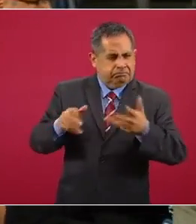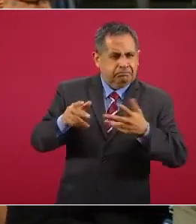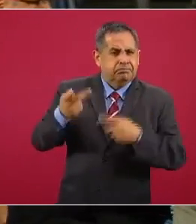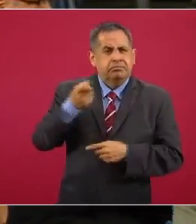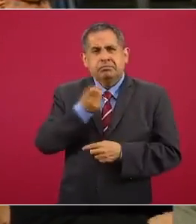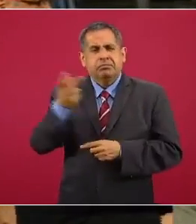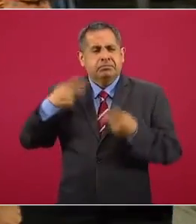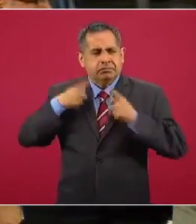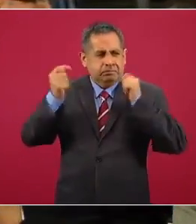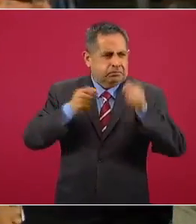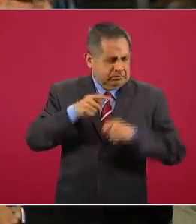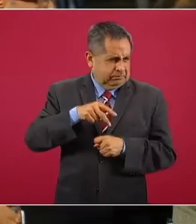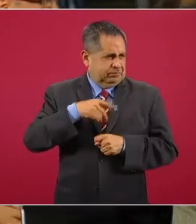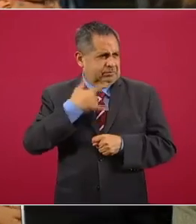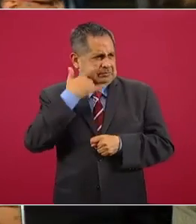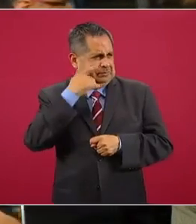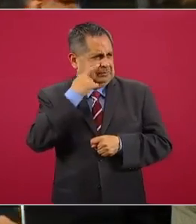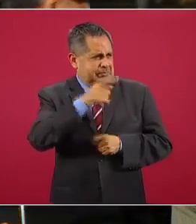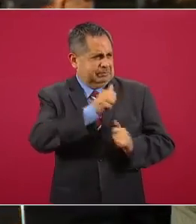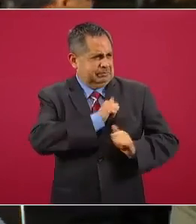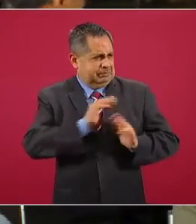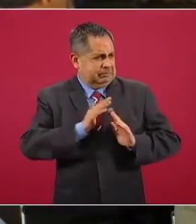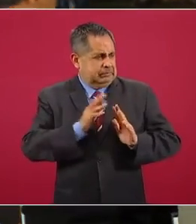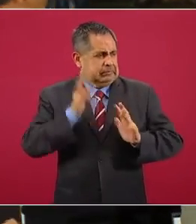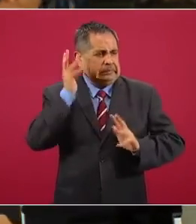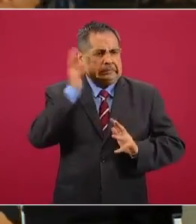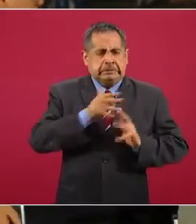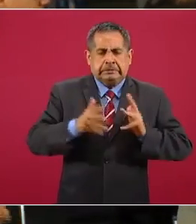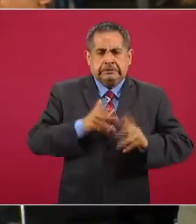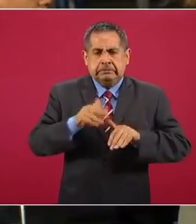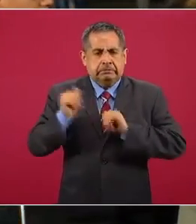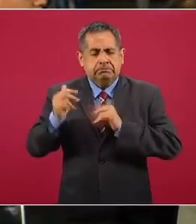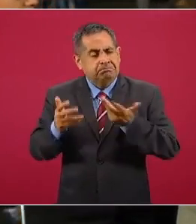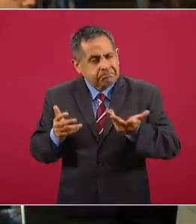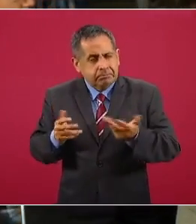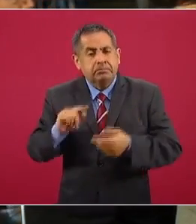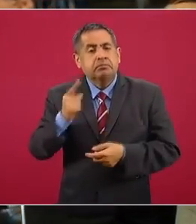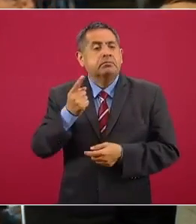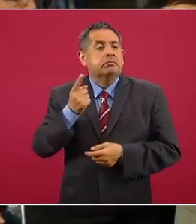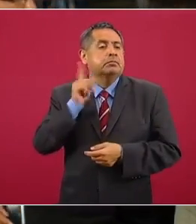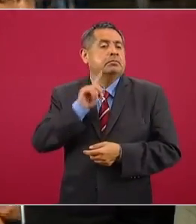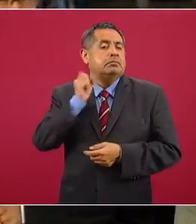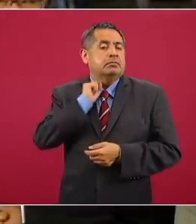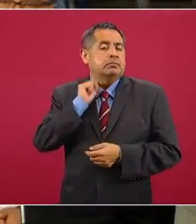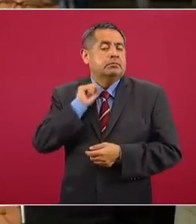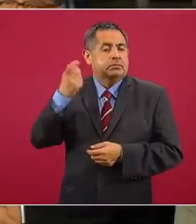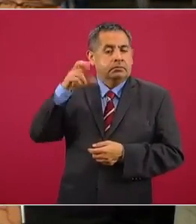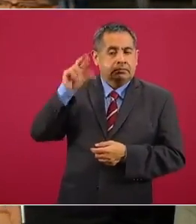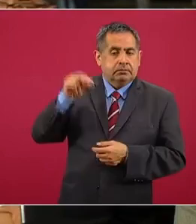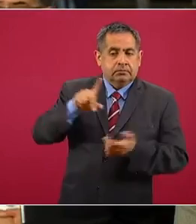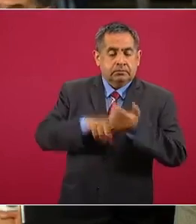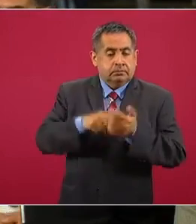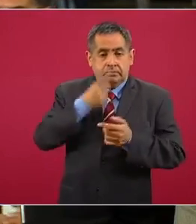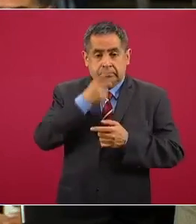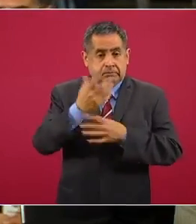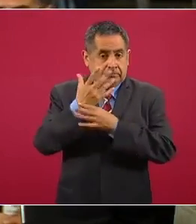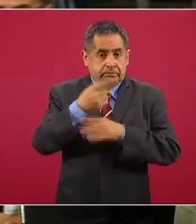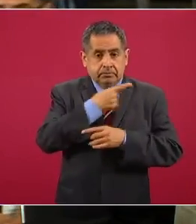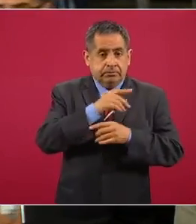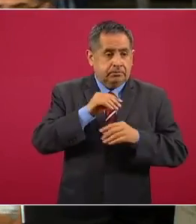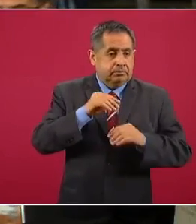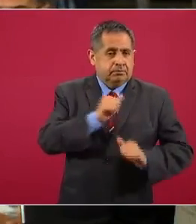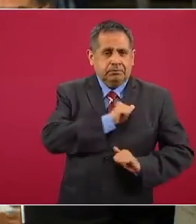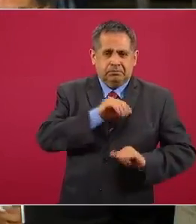del turismo, ya que incluso una senadora de Quintana Roo expresó la semana pasada que la militarización de eso es como